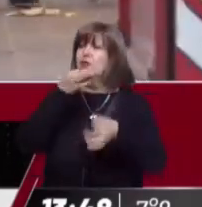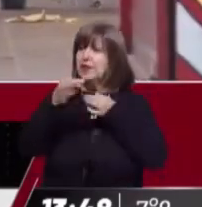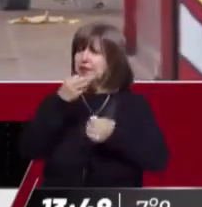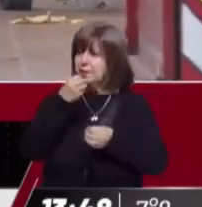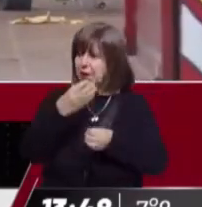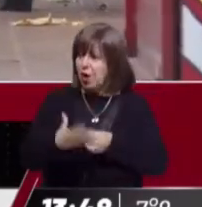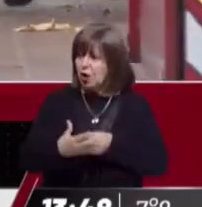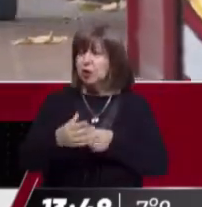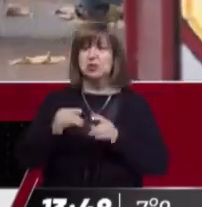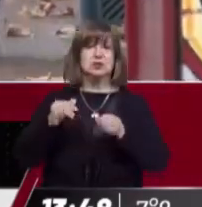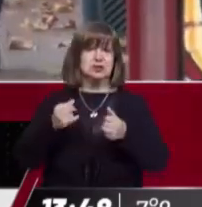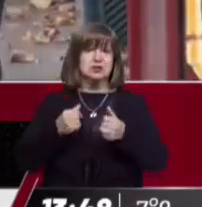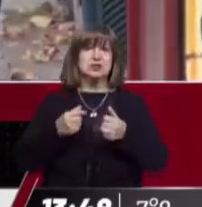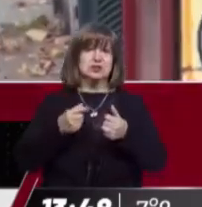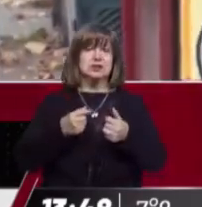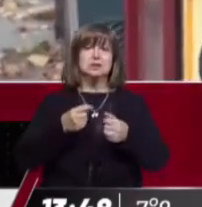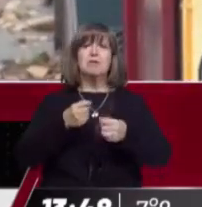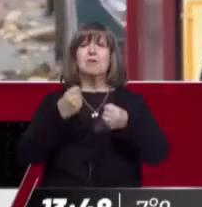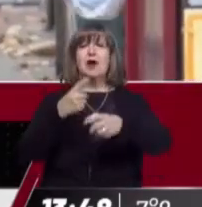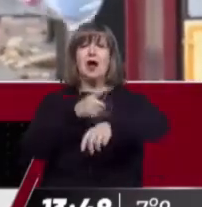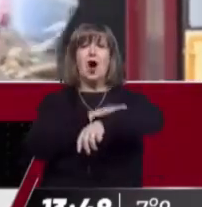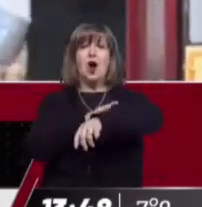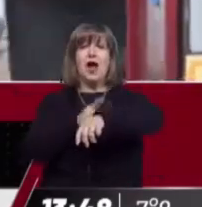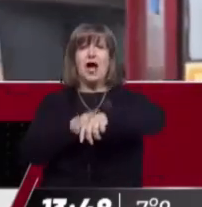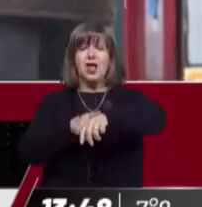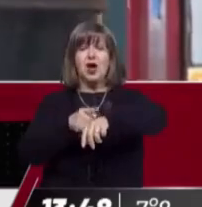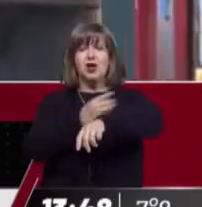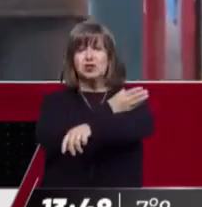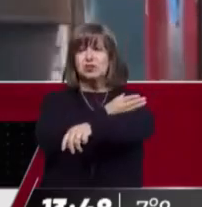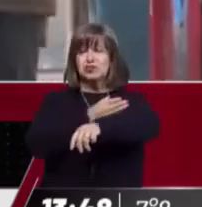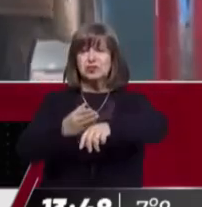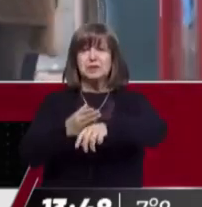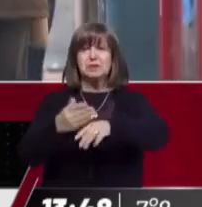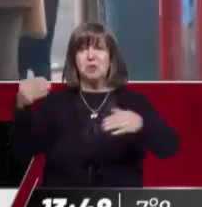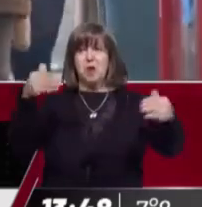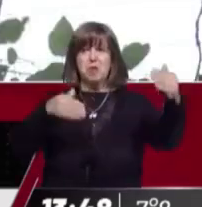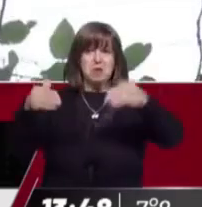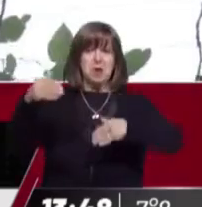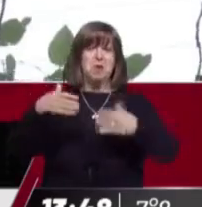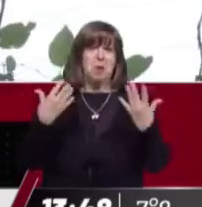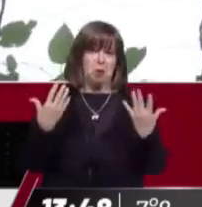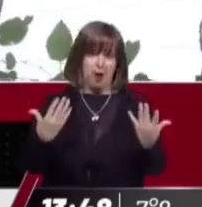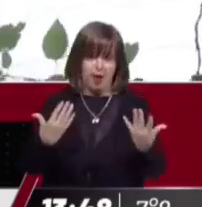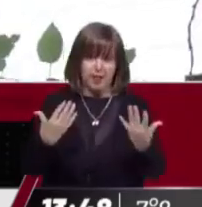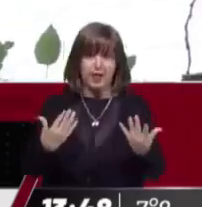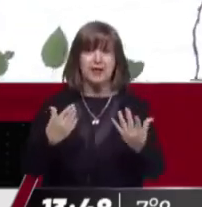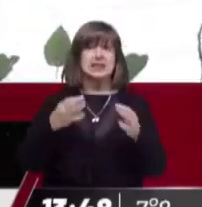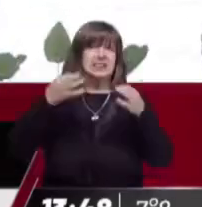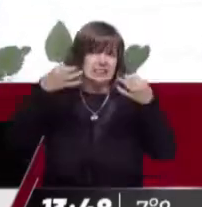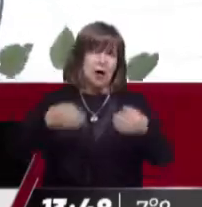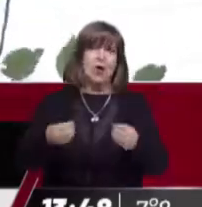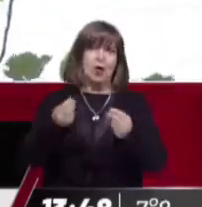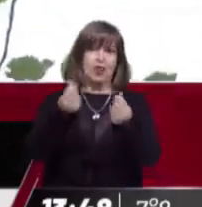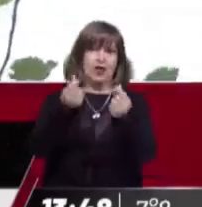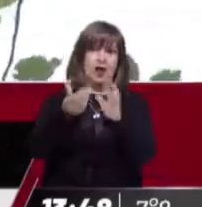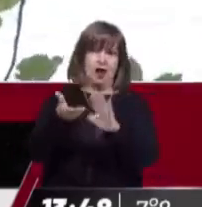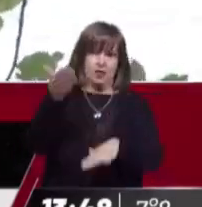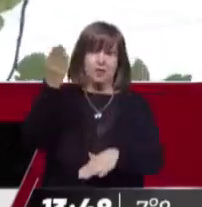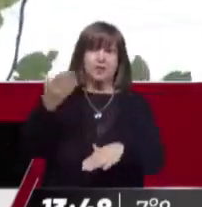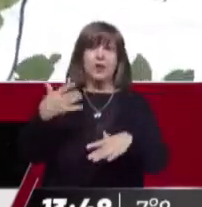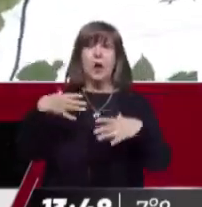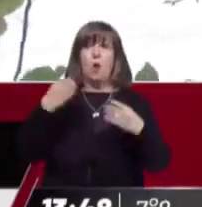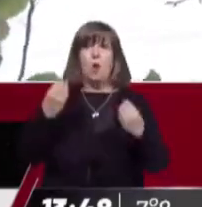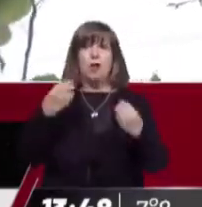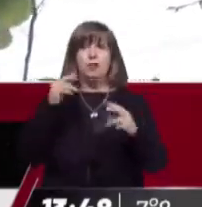y las ventas tendrían que subir porque tendríamos mayor posibilidad tener mayor consumidor si que que vea un centro compacto una